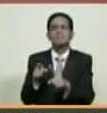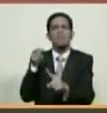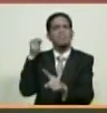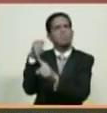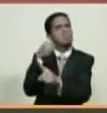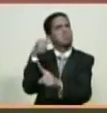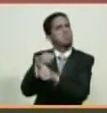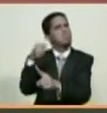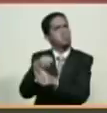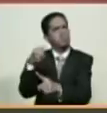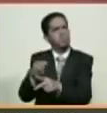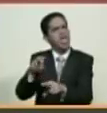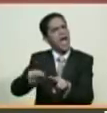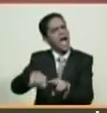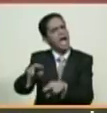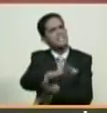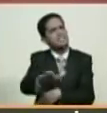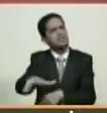venezolano.